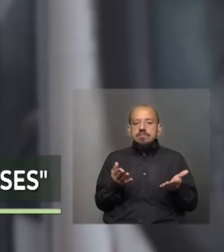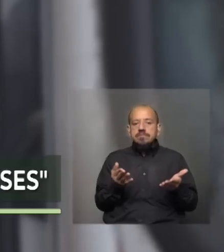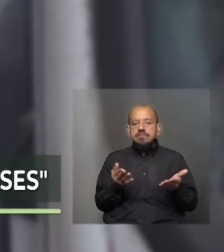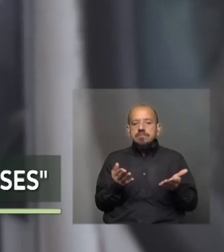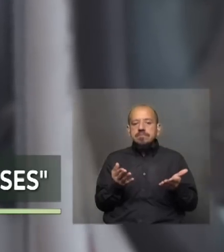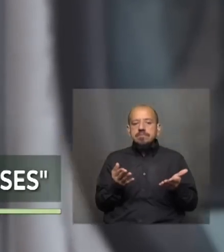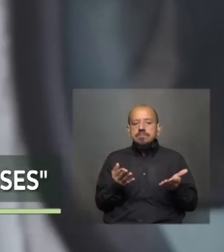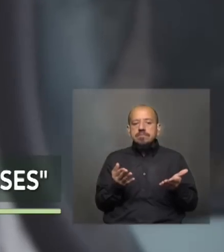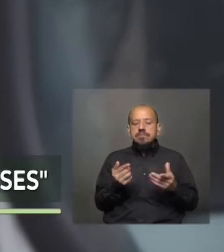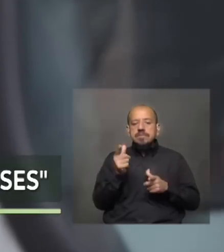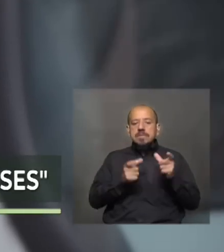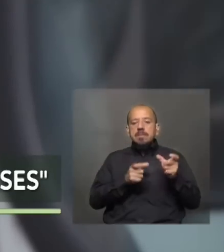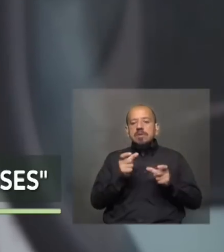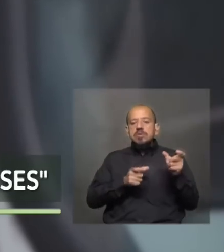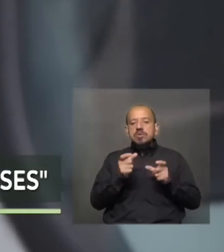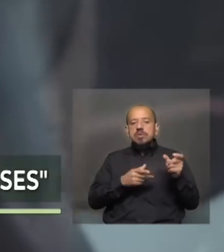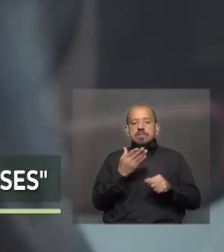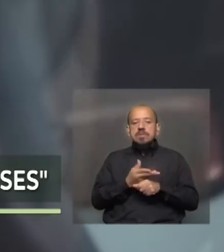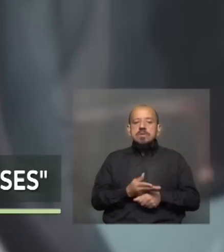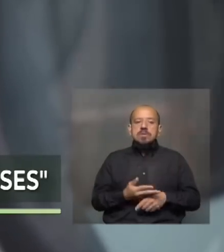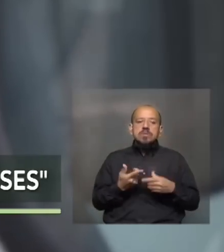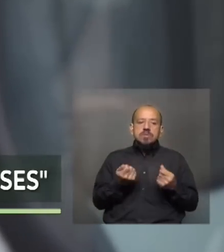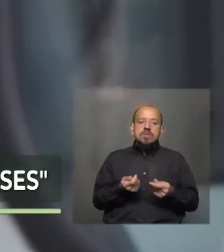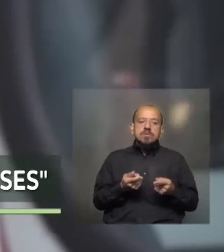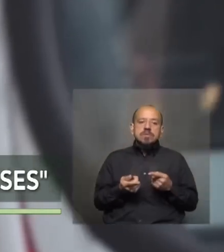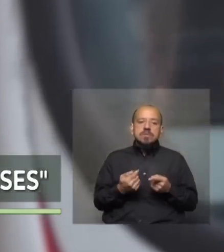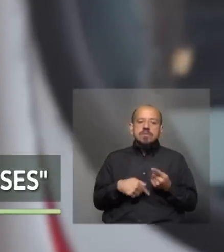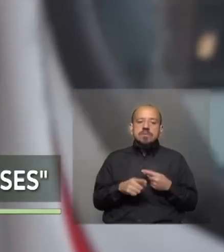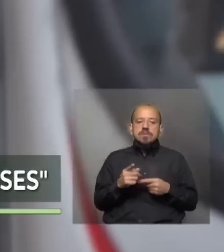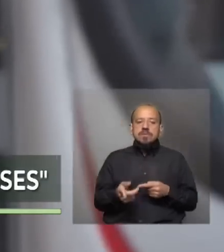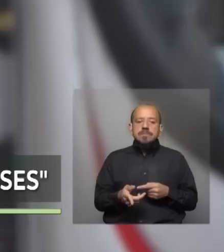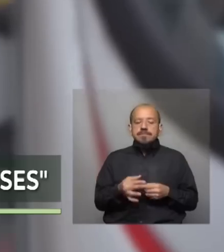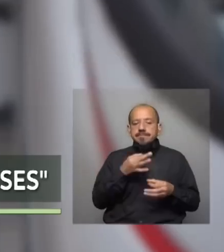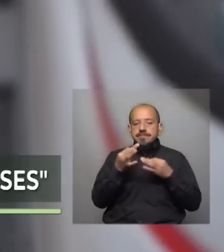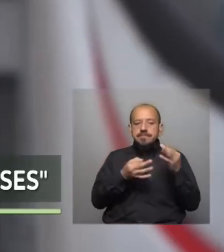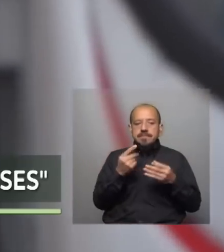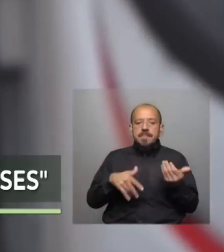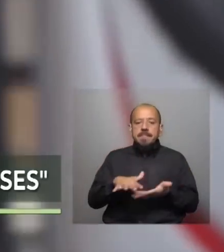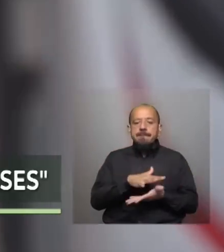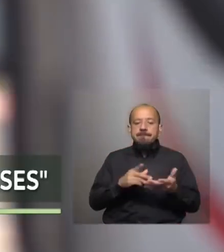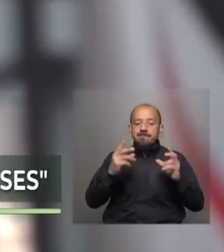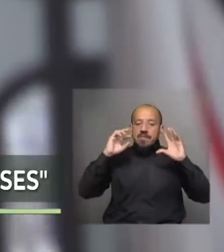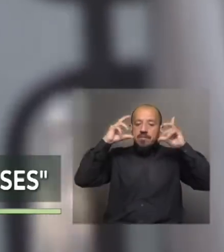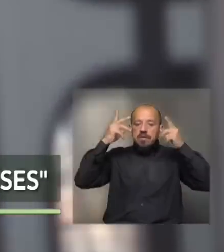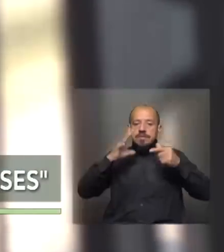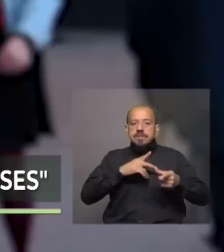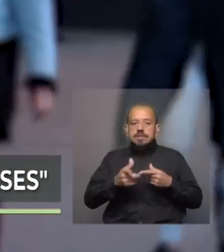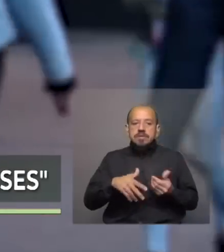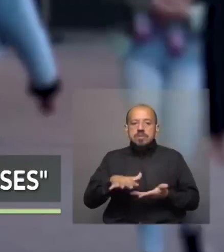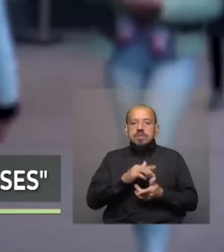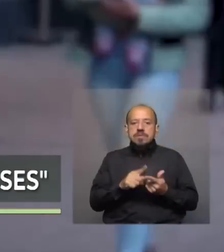la gente de alguna manera pide ayudas expresa y explicita que esas situaciones de violencia pasan en el espacio